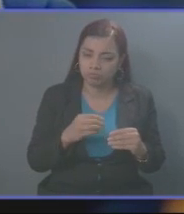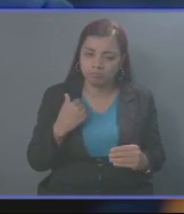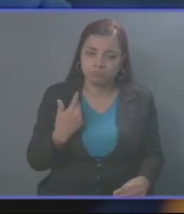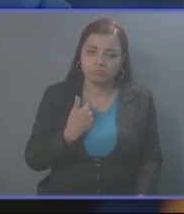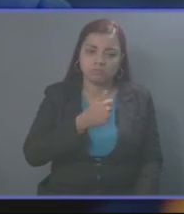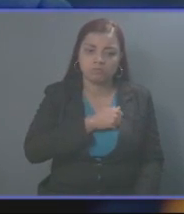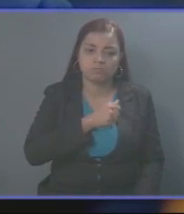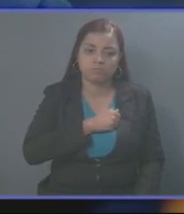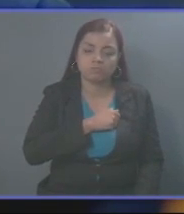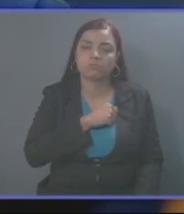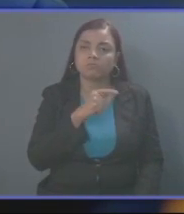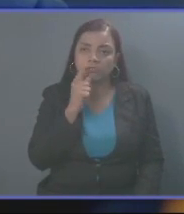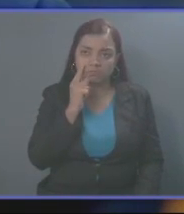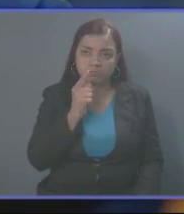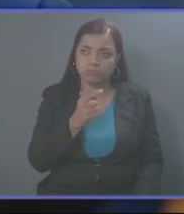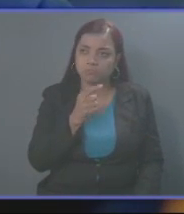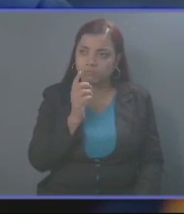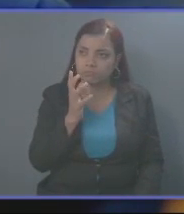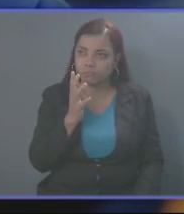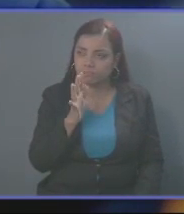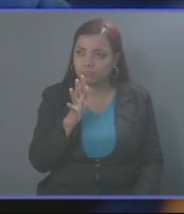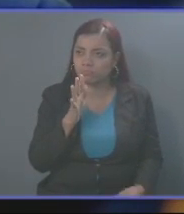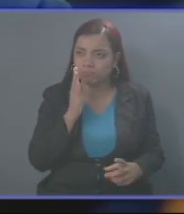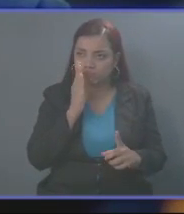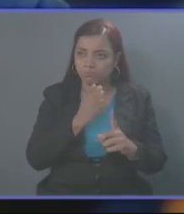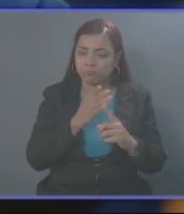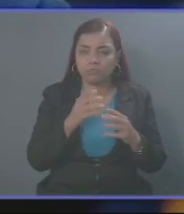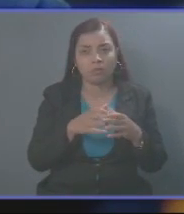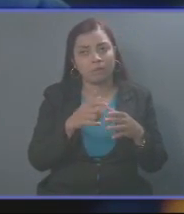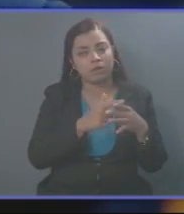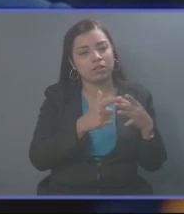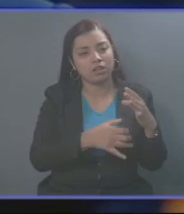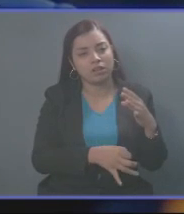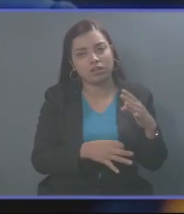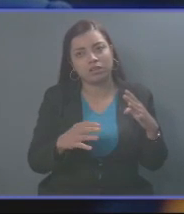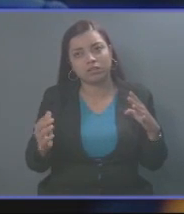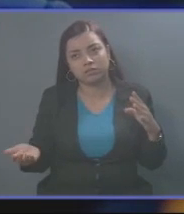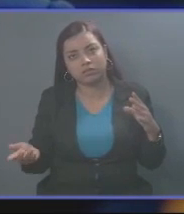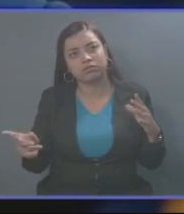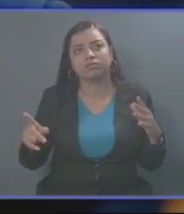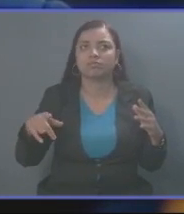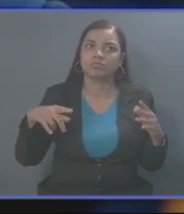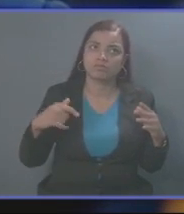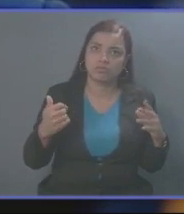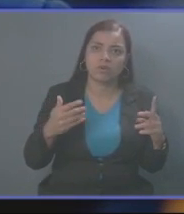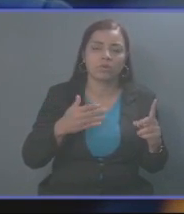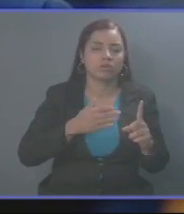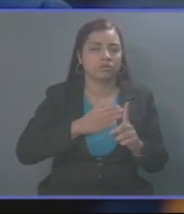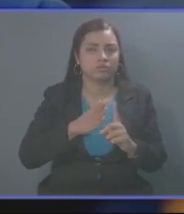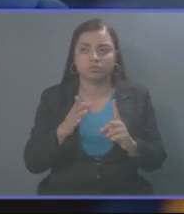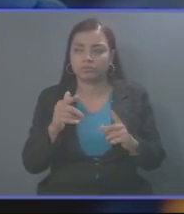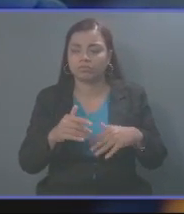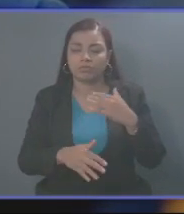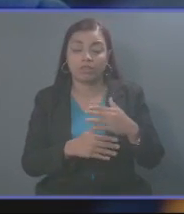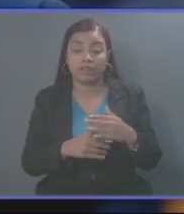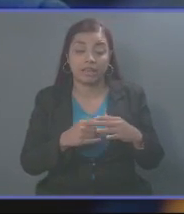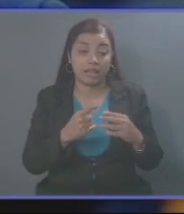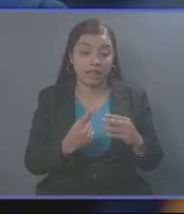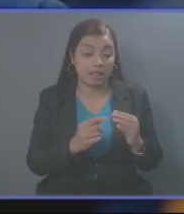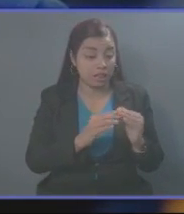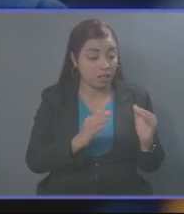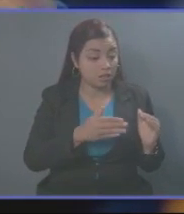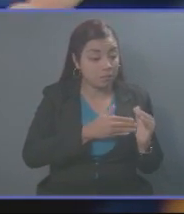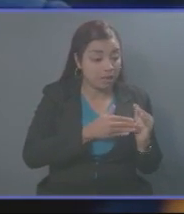directamente de lo que estamos viendo en la Comisión de Legislación, no que sobre otros aspectos, sobre el desplazamiento